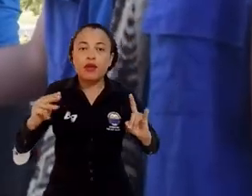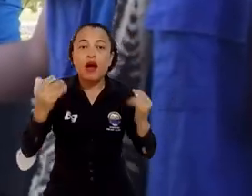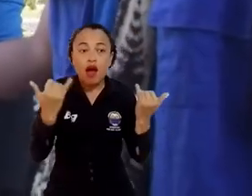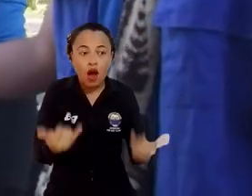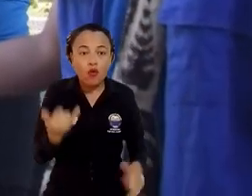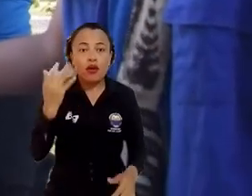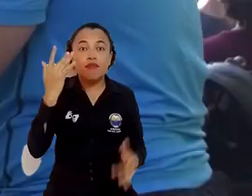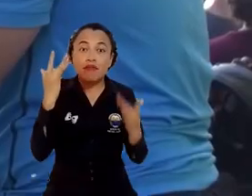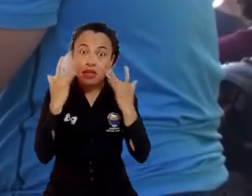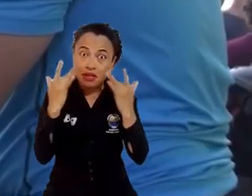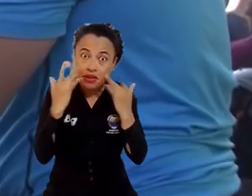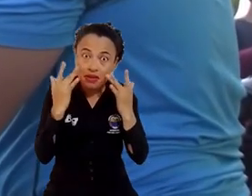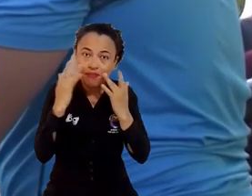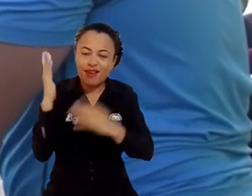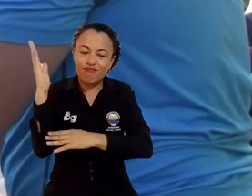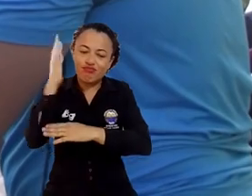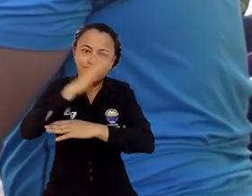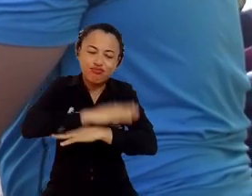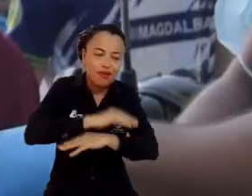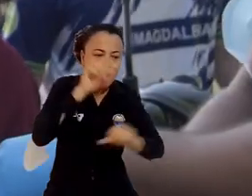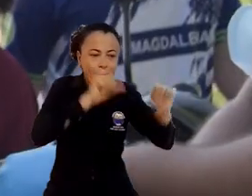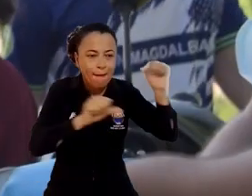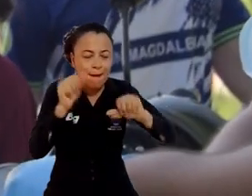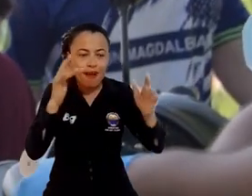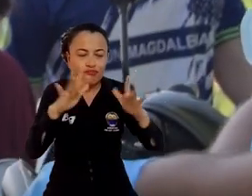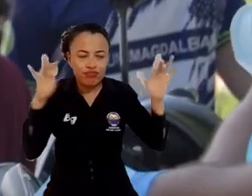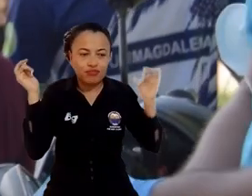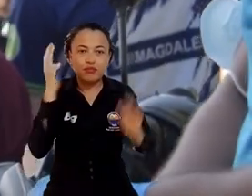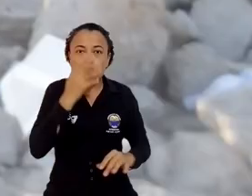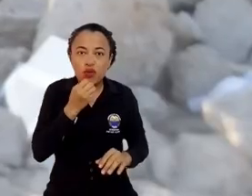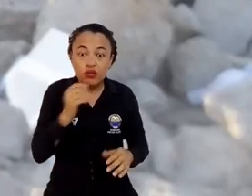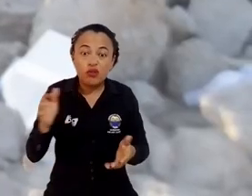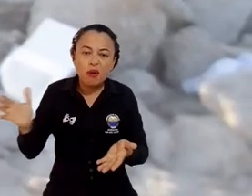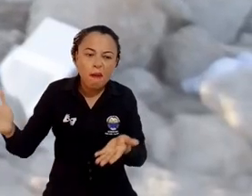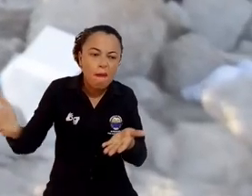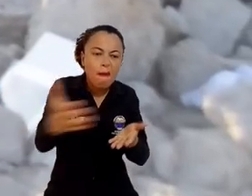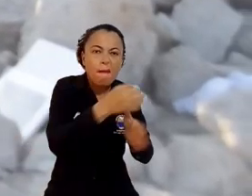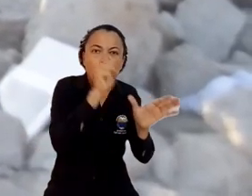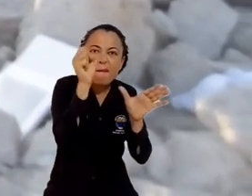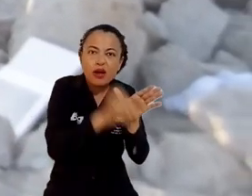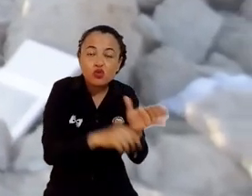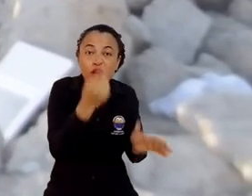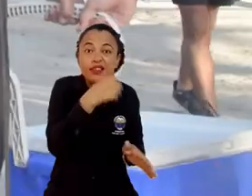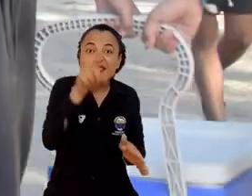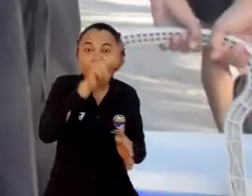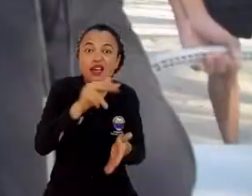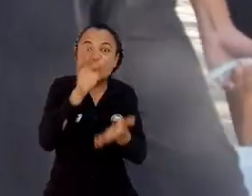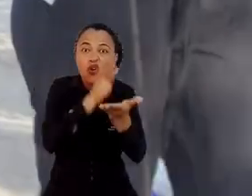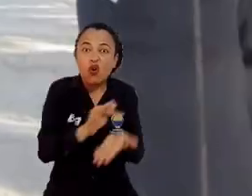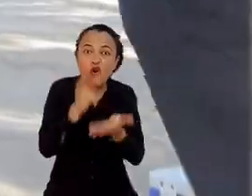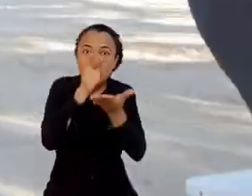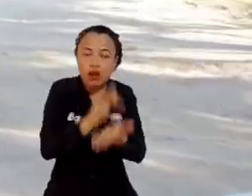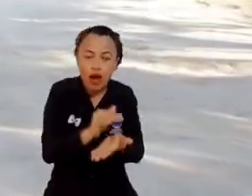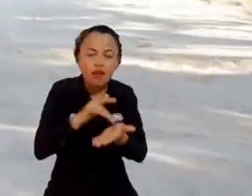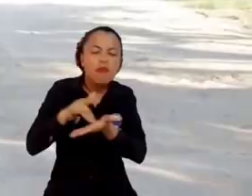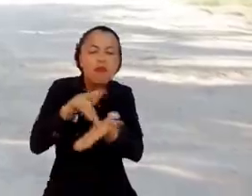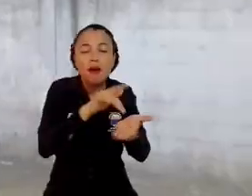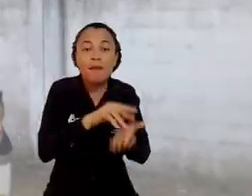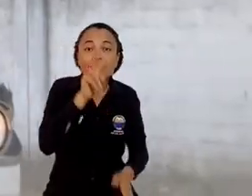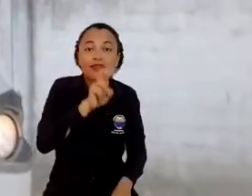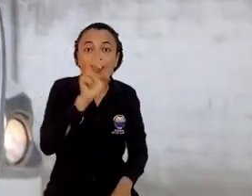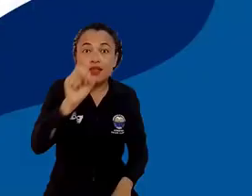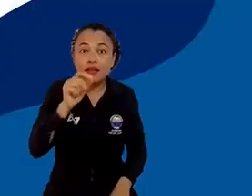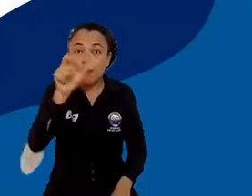a la jornada de embellecimiento en la que se recogieron 16 toneladas de residuos sólidos y en la que participaron cerca de 70 voluntarios de la